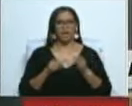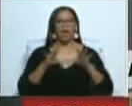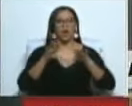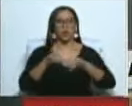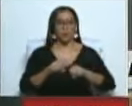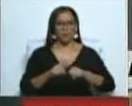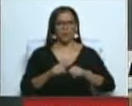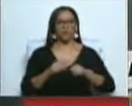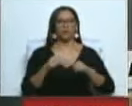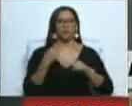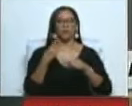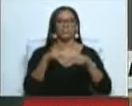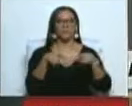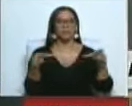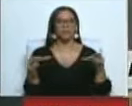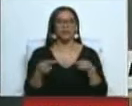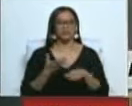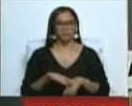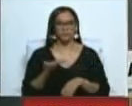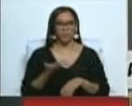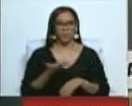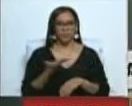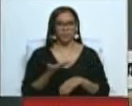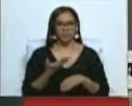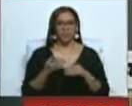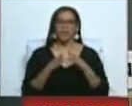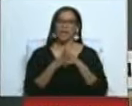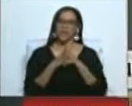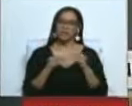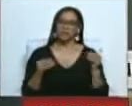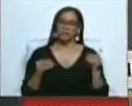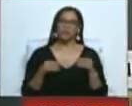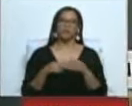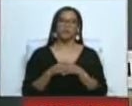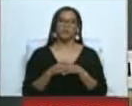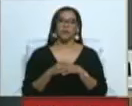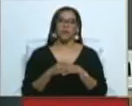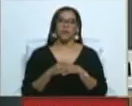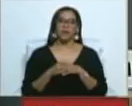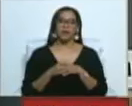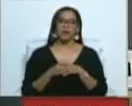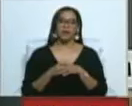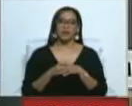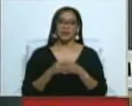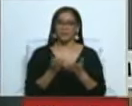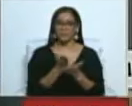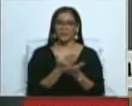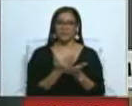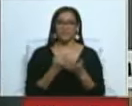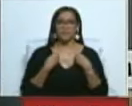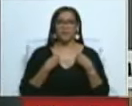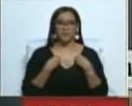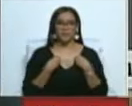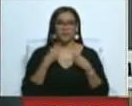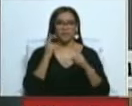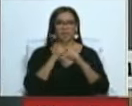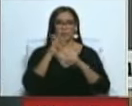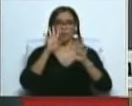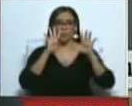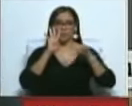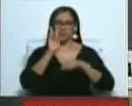ocupado un espacio vital en todas las etapas que nos ha tocado vivir desde el 2014 en